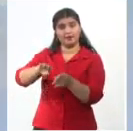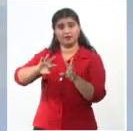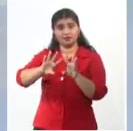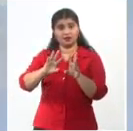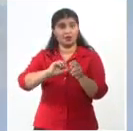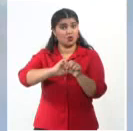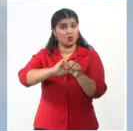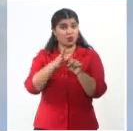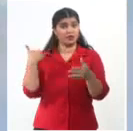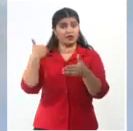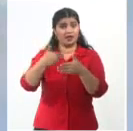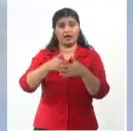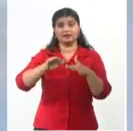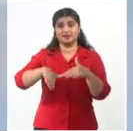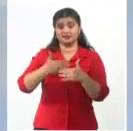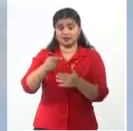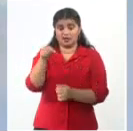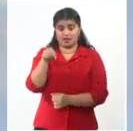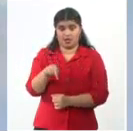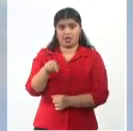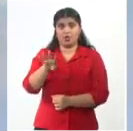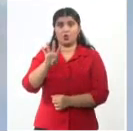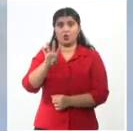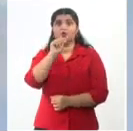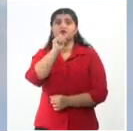hasta el 4 de diciembre